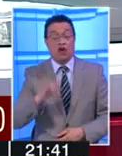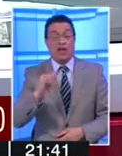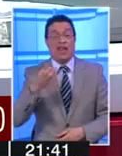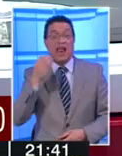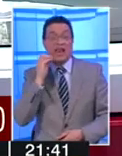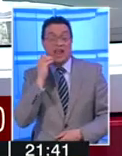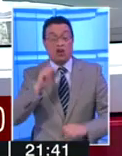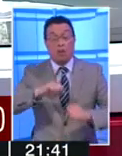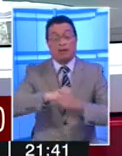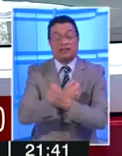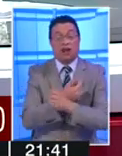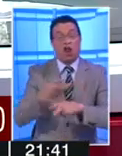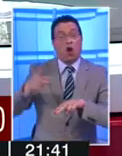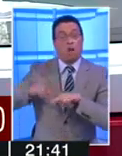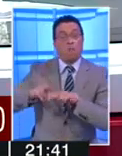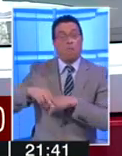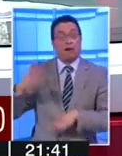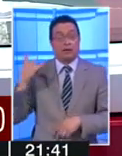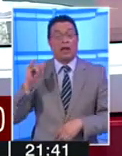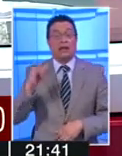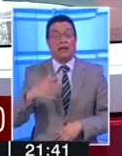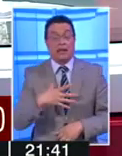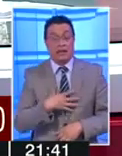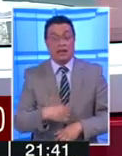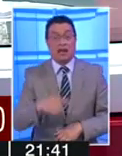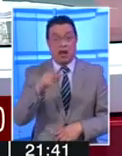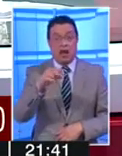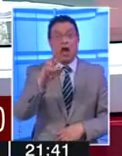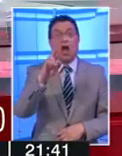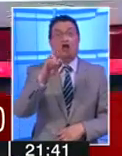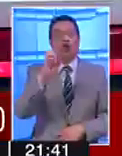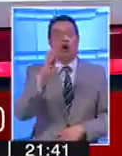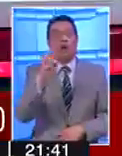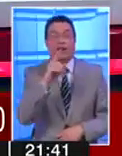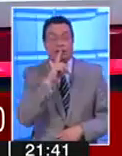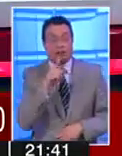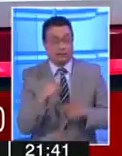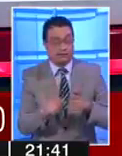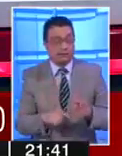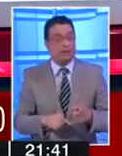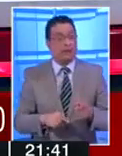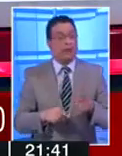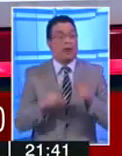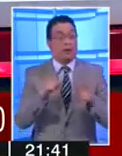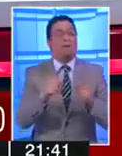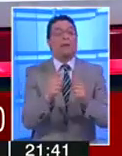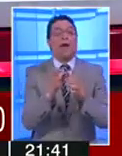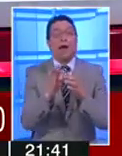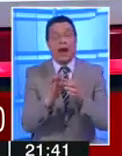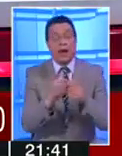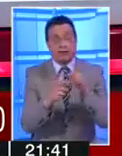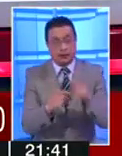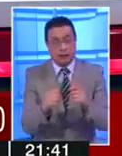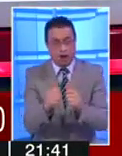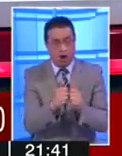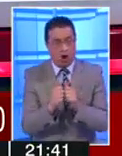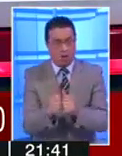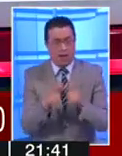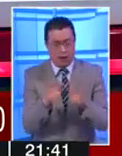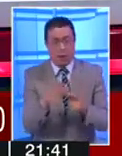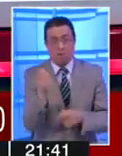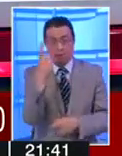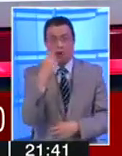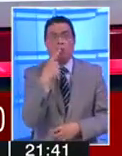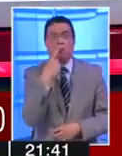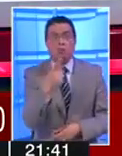Nietos Prisioneros del Pasado e hija de Emilio Robert, Solange Robert. Muchísimas gracias, Solange, por acompañarnos. Y lo primero que quiero preguntarle es